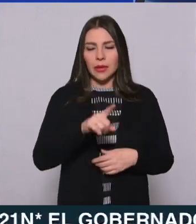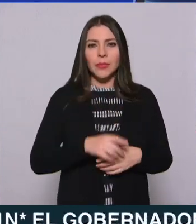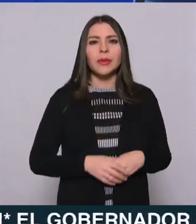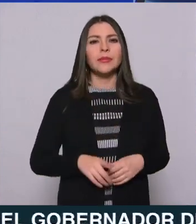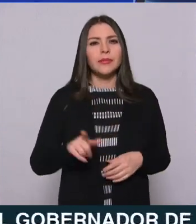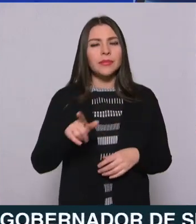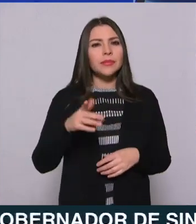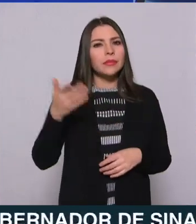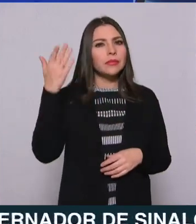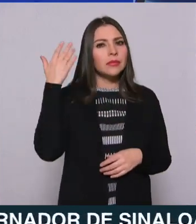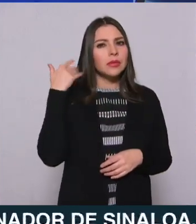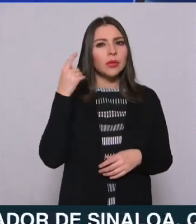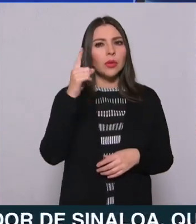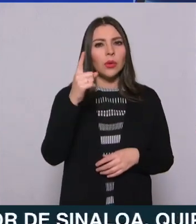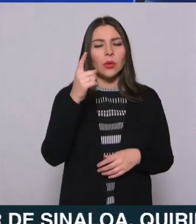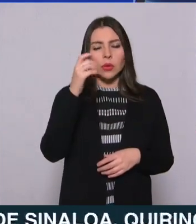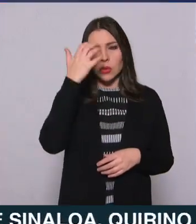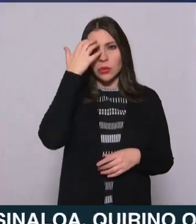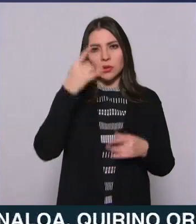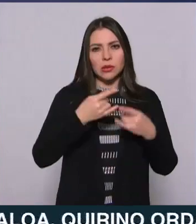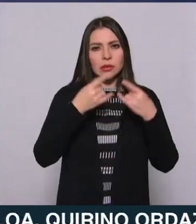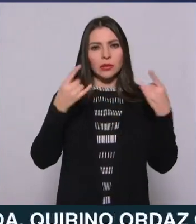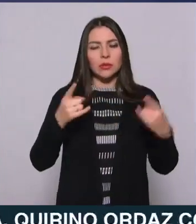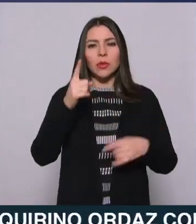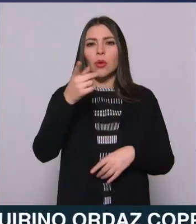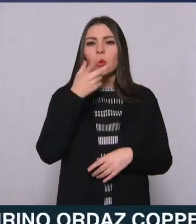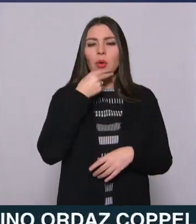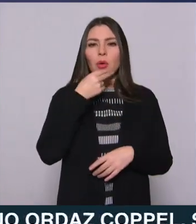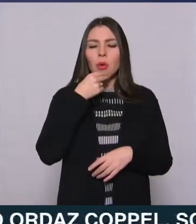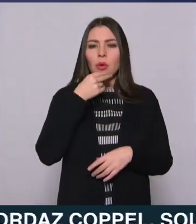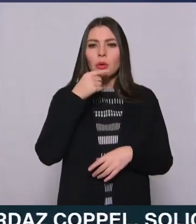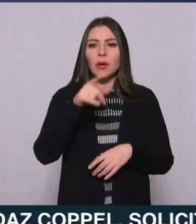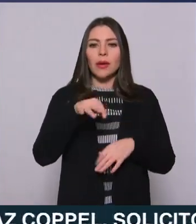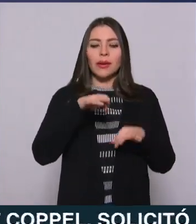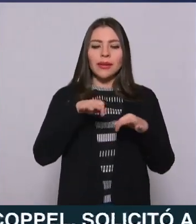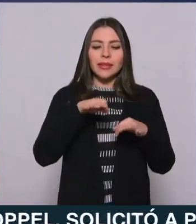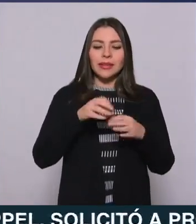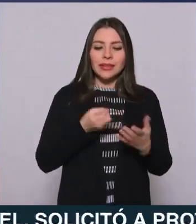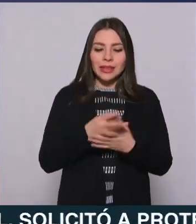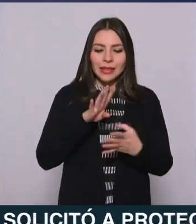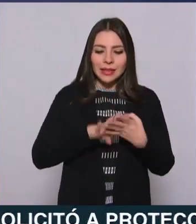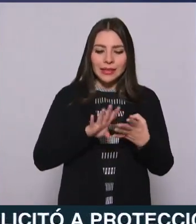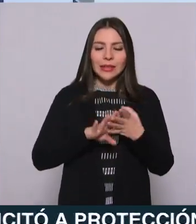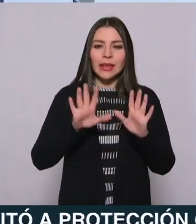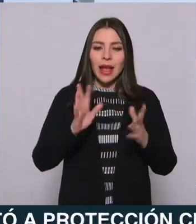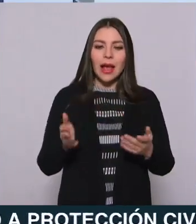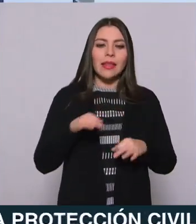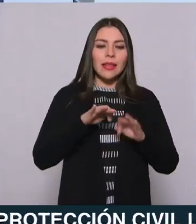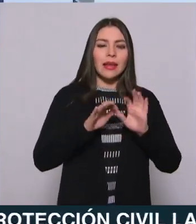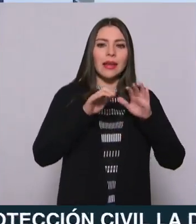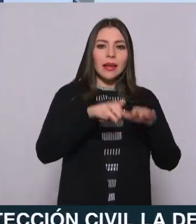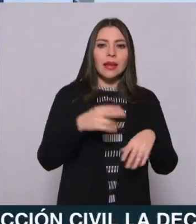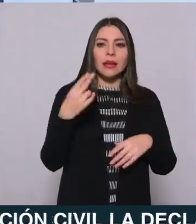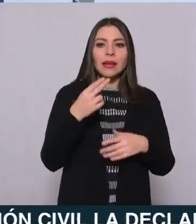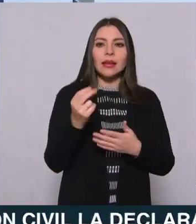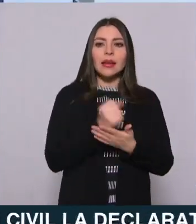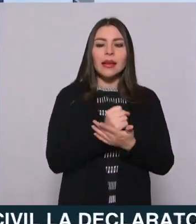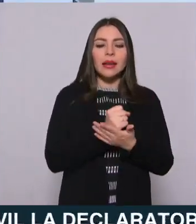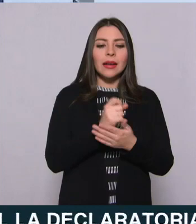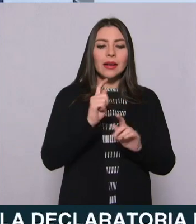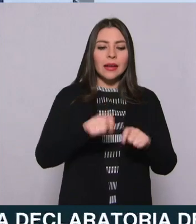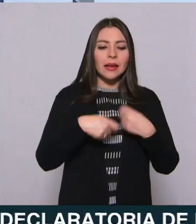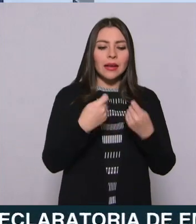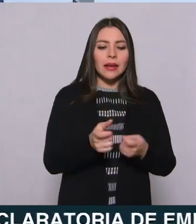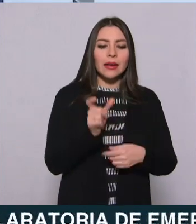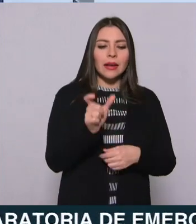de un joven que está en proceso de reinserción, que le dieron un trabajo, que para pagarle necesita abrir una cuenta de banco, que a su vez necesita que les den una credencial